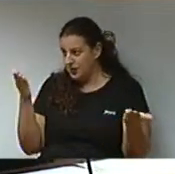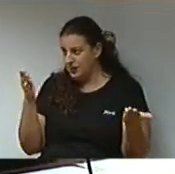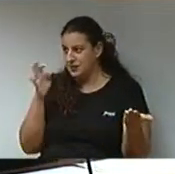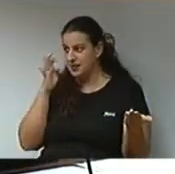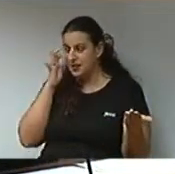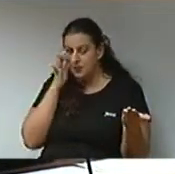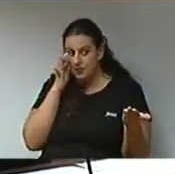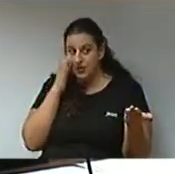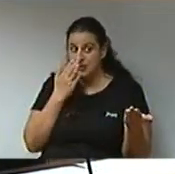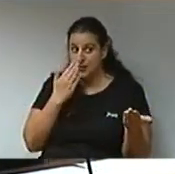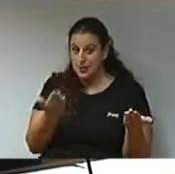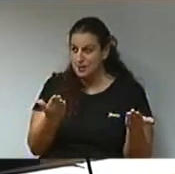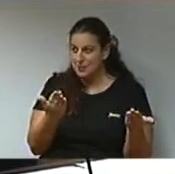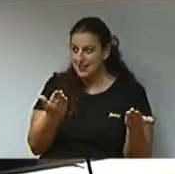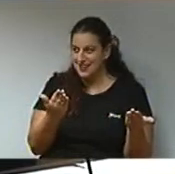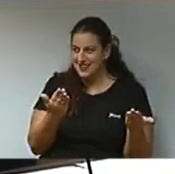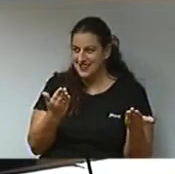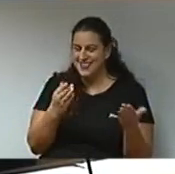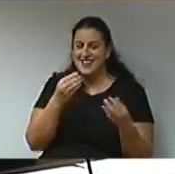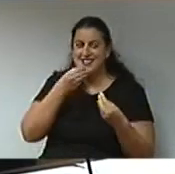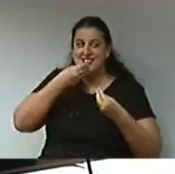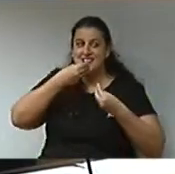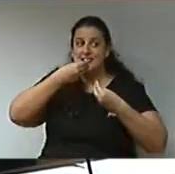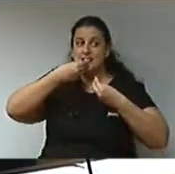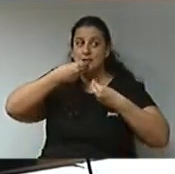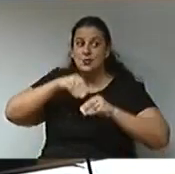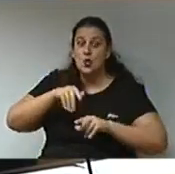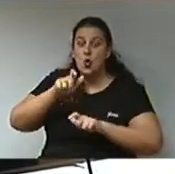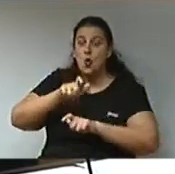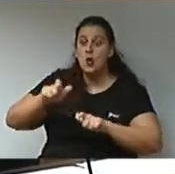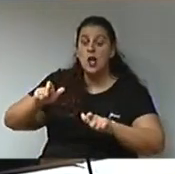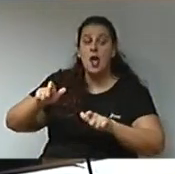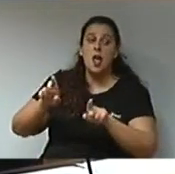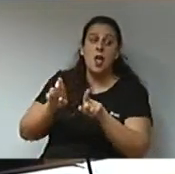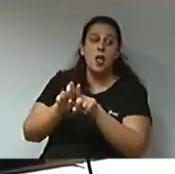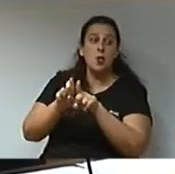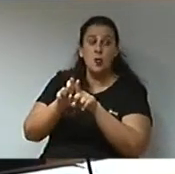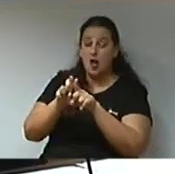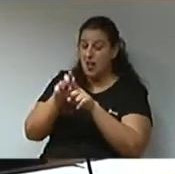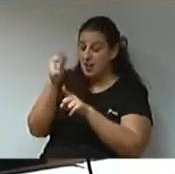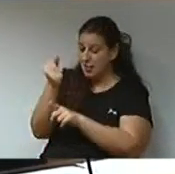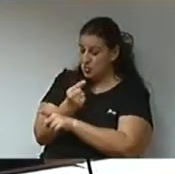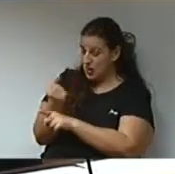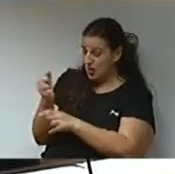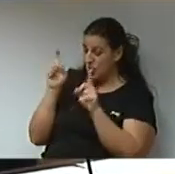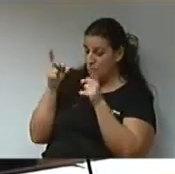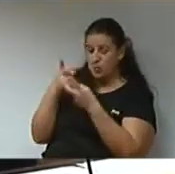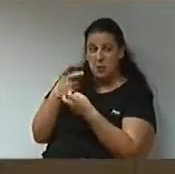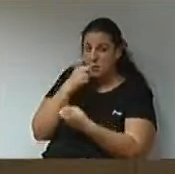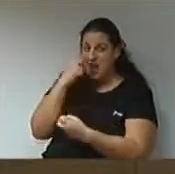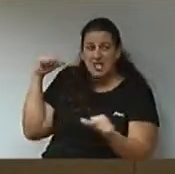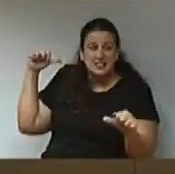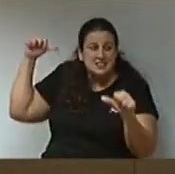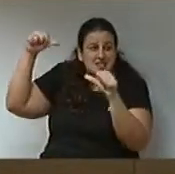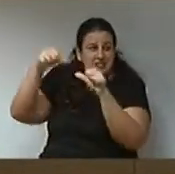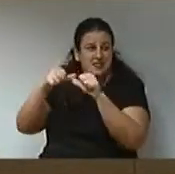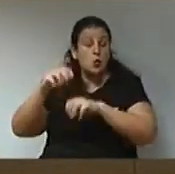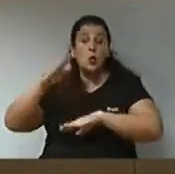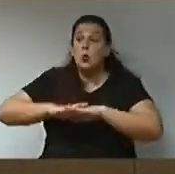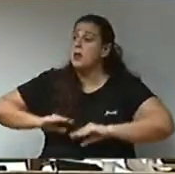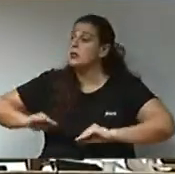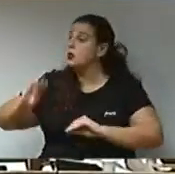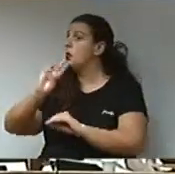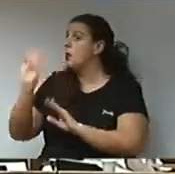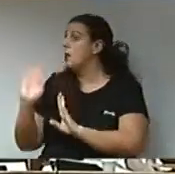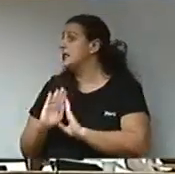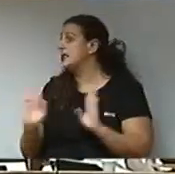realmente, sinceramente, pasará la historia por los peores resultados en educación? Y no será culpa suya,